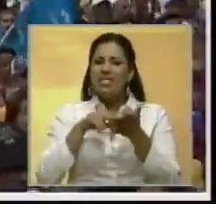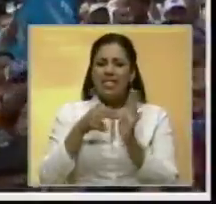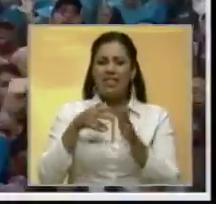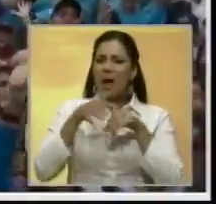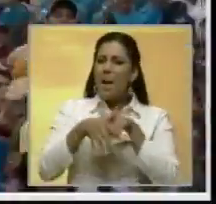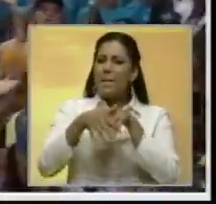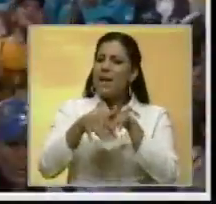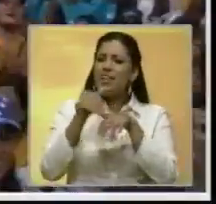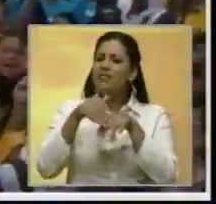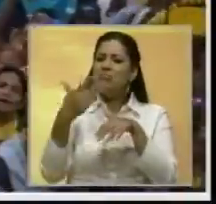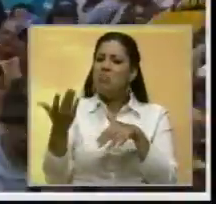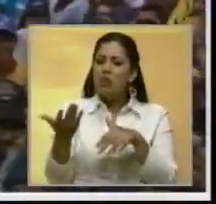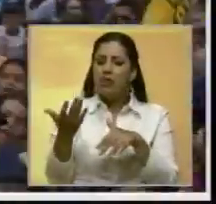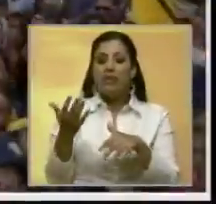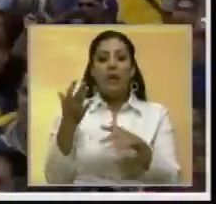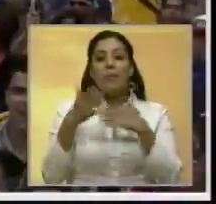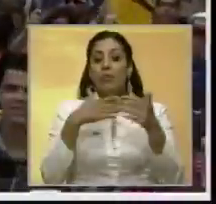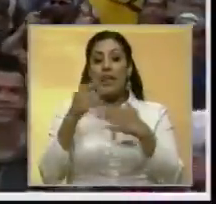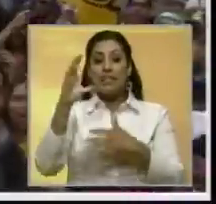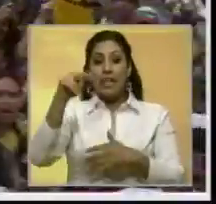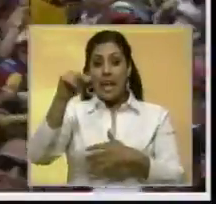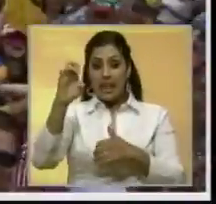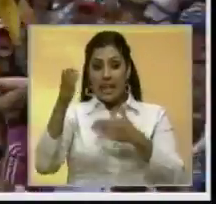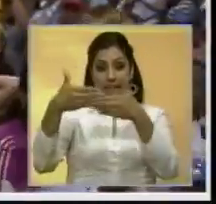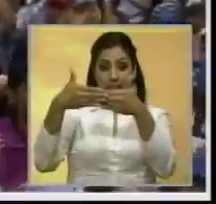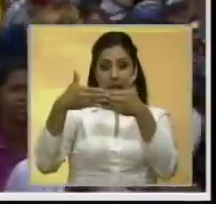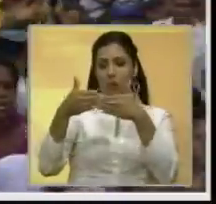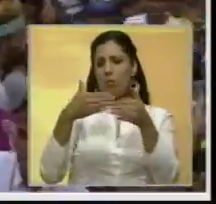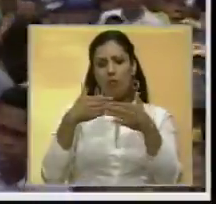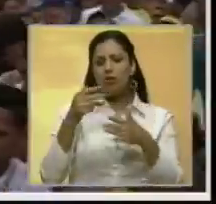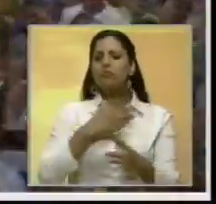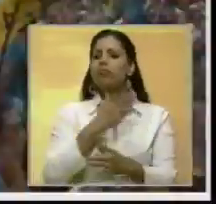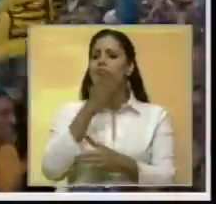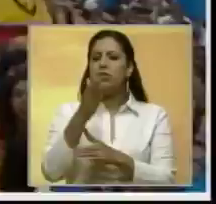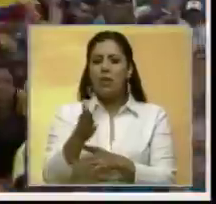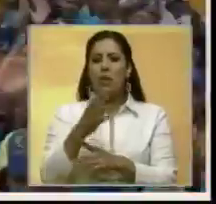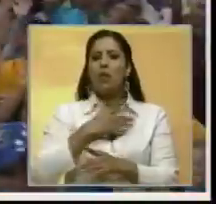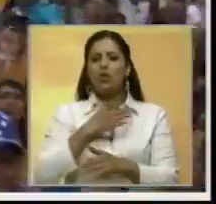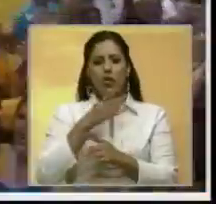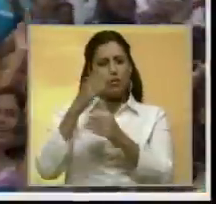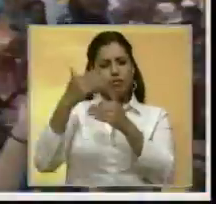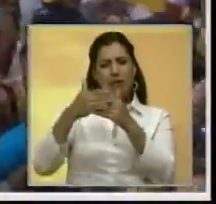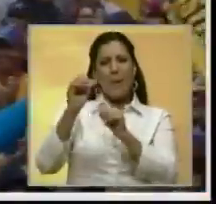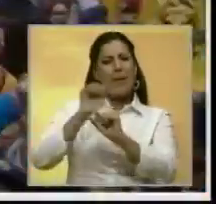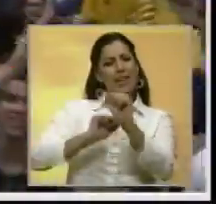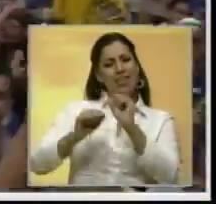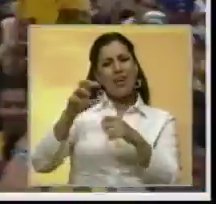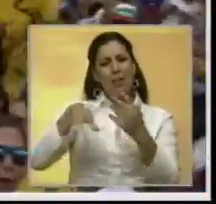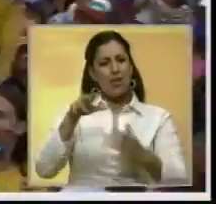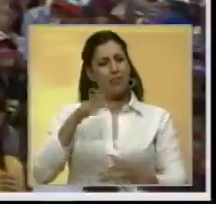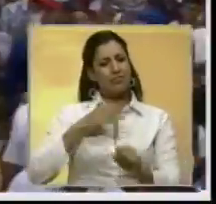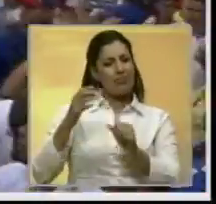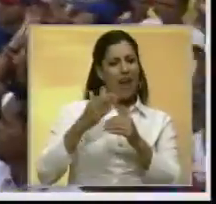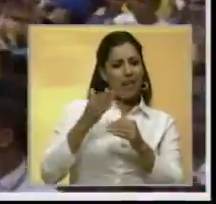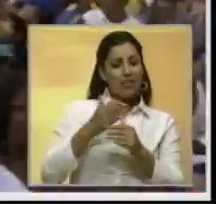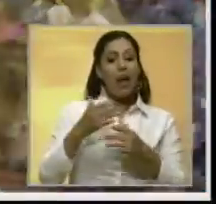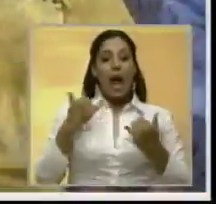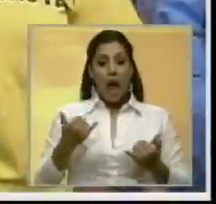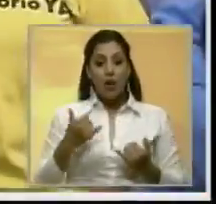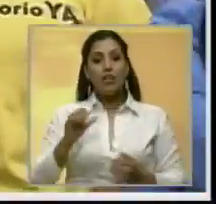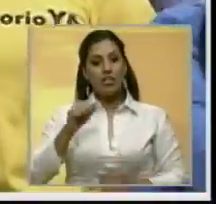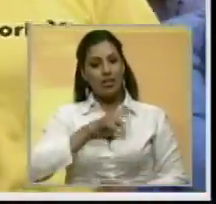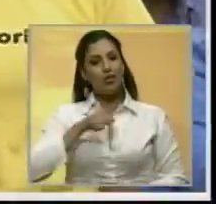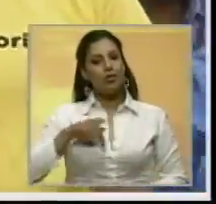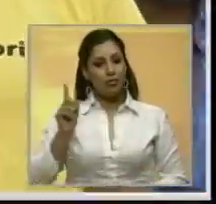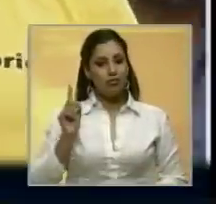esta movilización, que aunque el CNE no está abierto el día de hoy, ustedes no van a llegar allí para evitar focos de violencia. Sí, bueno, efectivamente